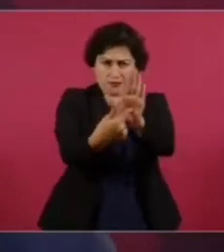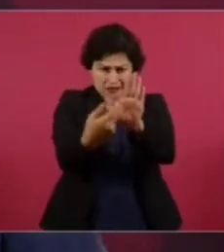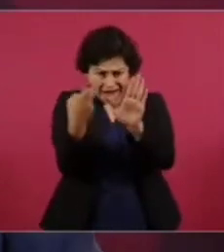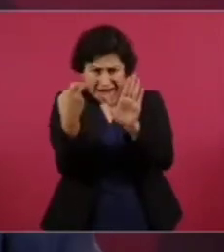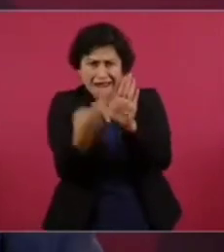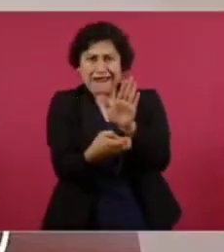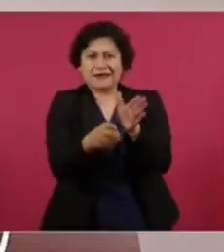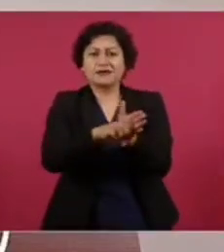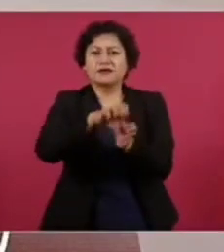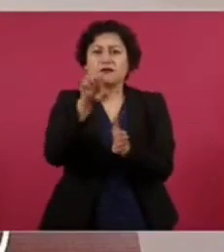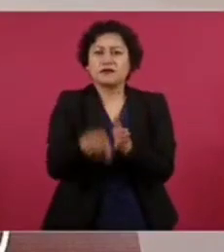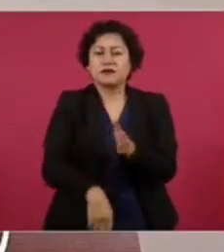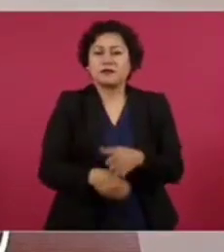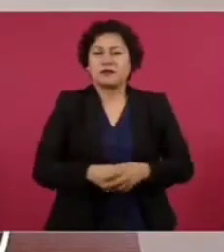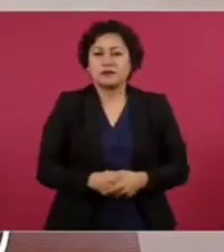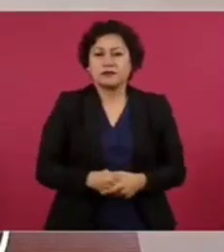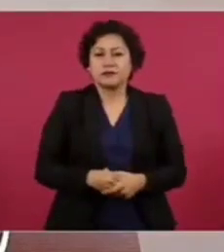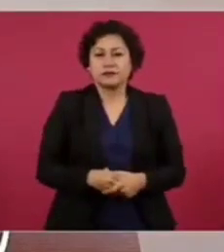Sí. Y